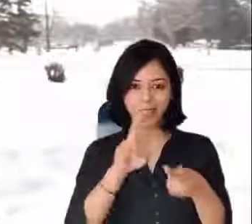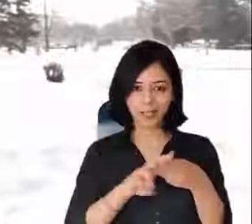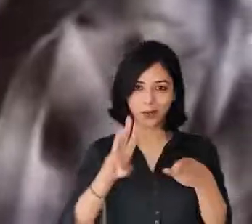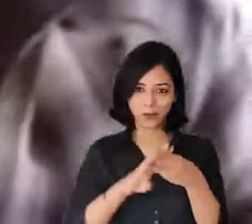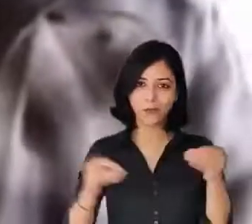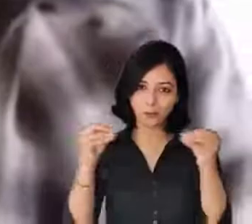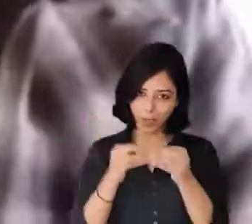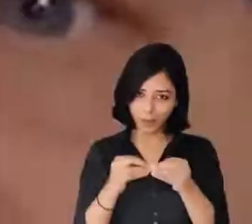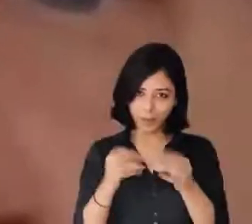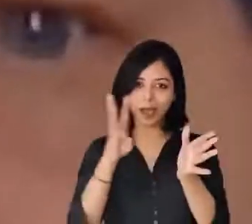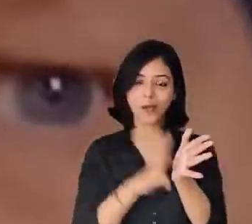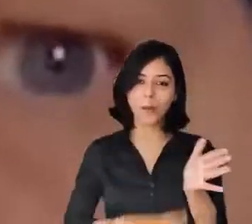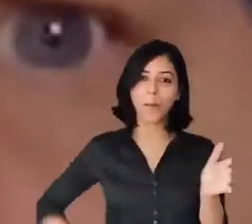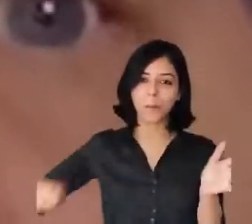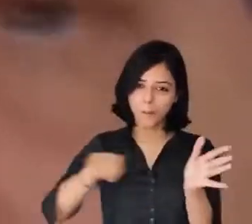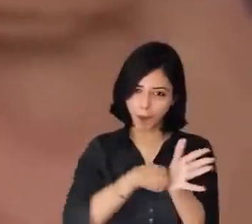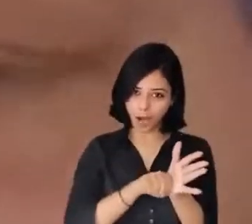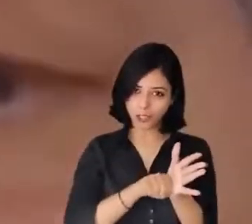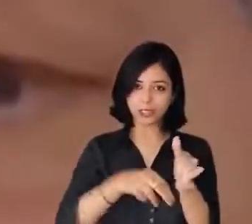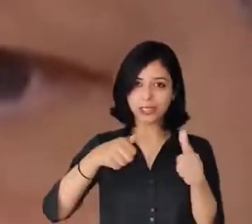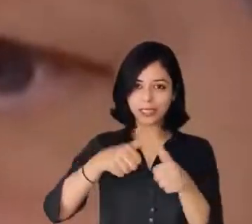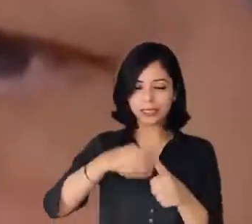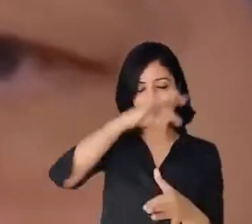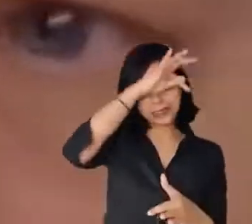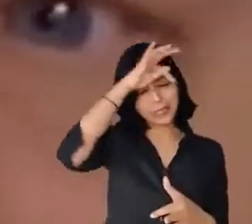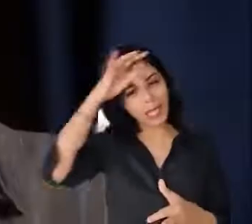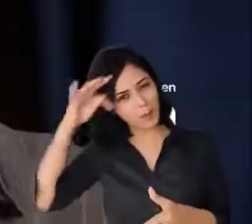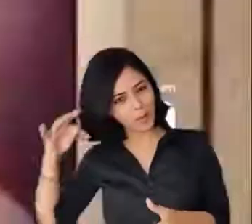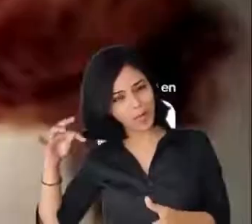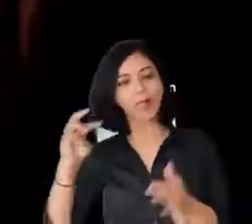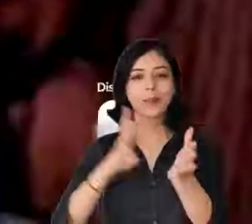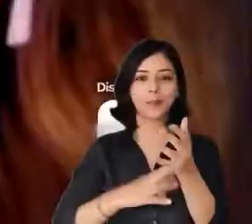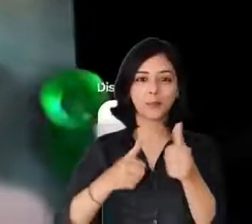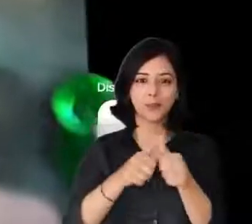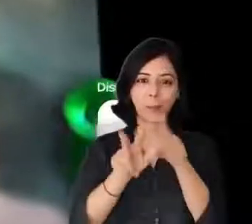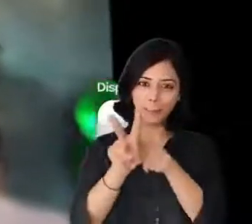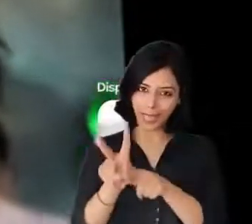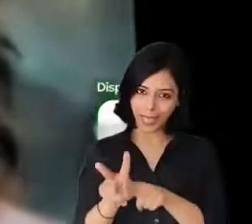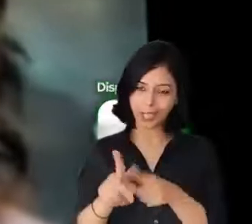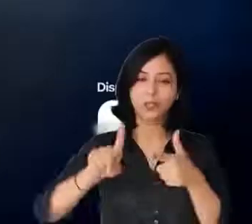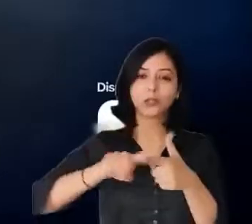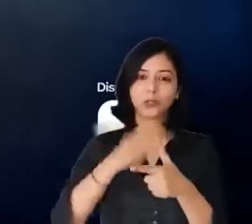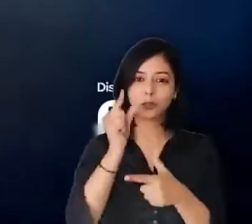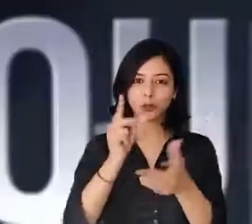vida fue decirle a mi mamá que su hija había muerto.